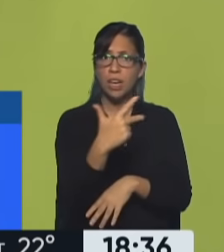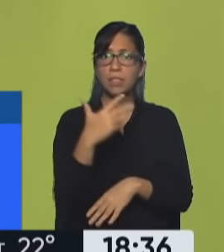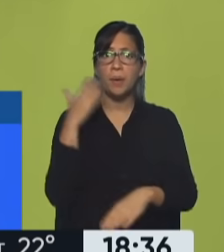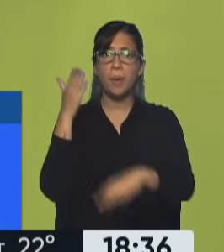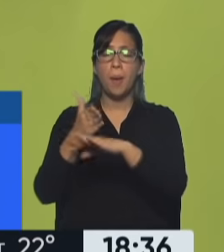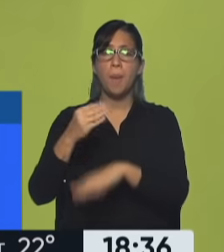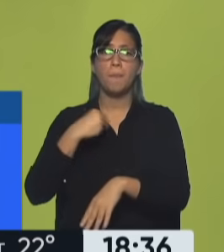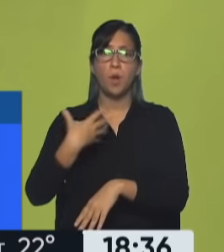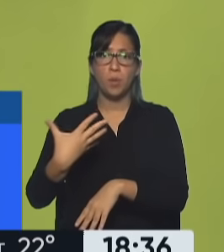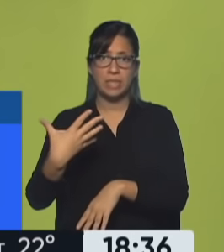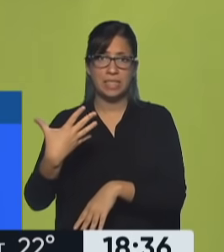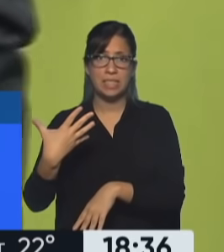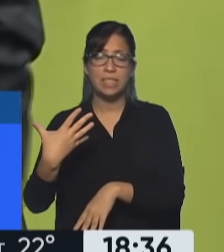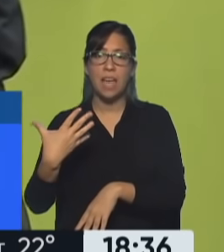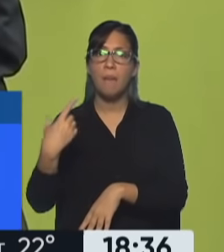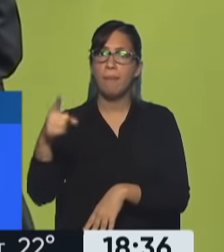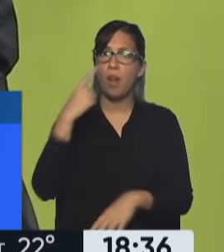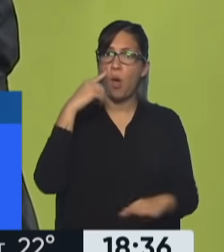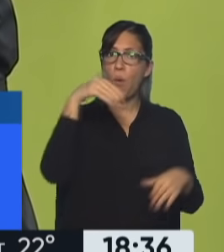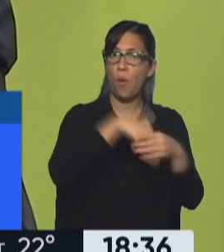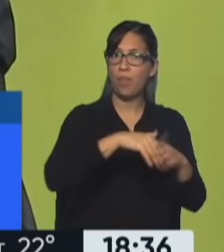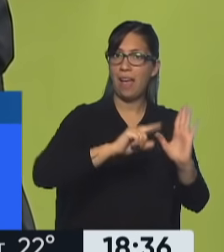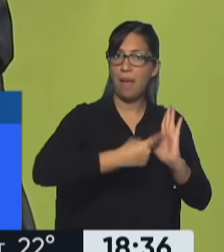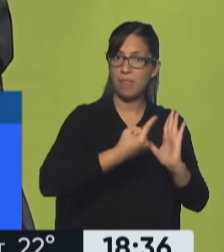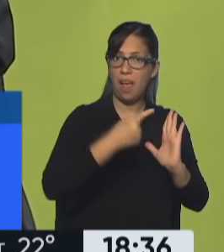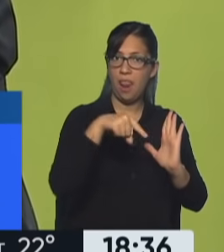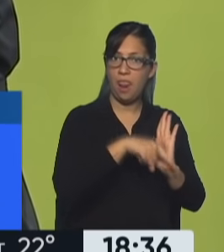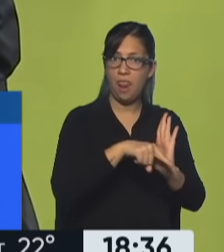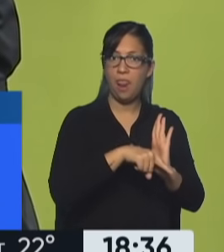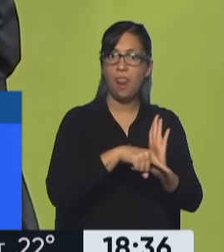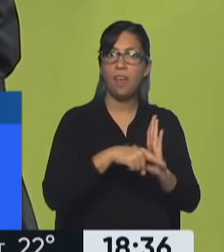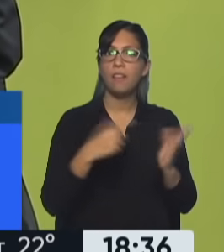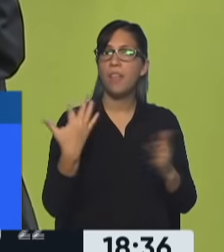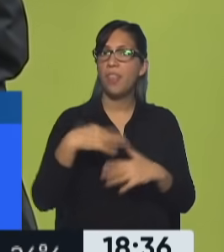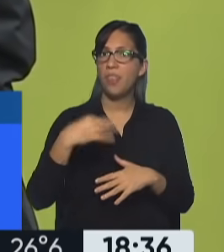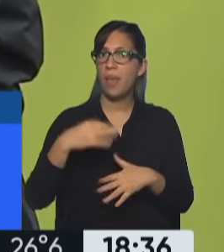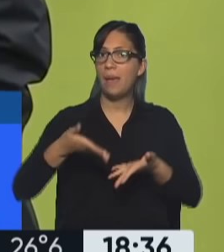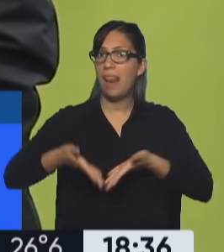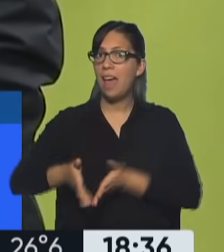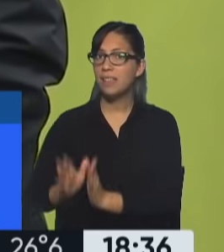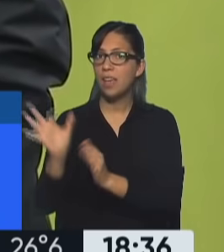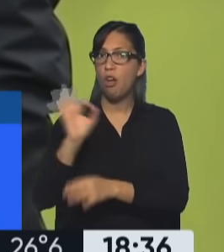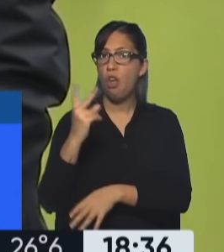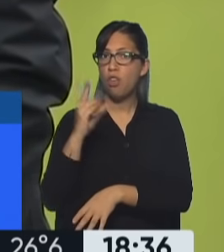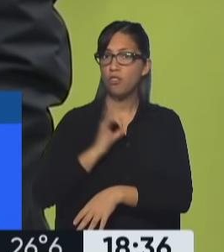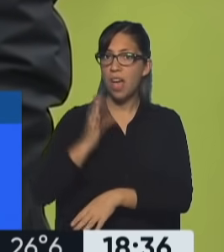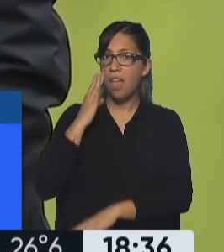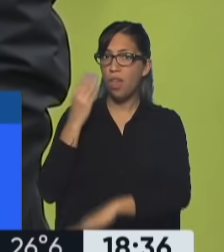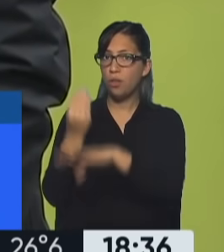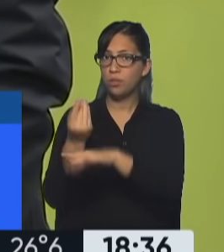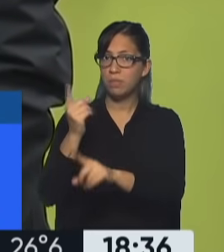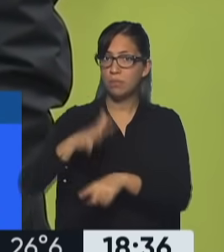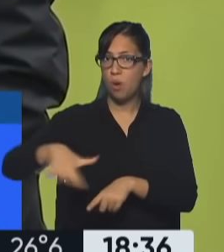Aires, votaron en Capital Federal. Recordemos que en la provincia de Buenos Aires la exigencia es ser nativo, tener los últimos 2 años de residencia. Los